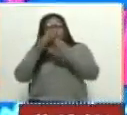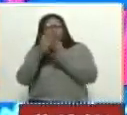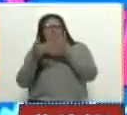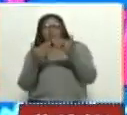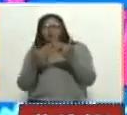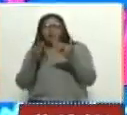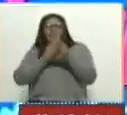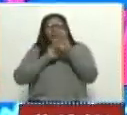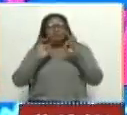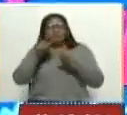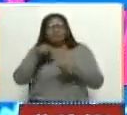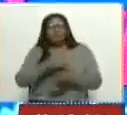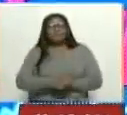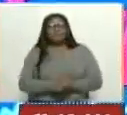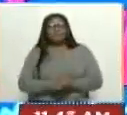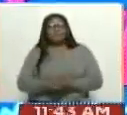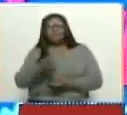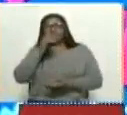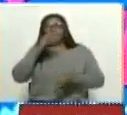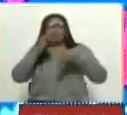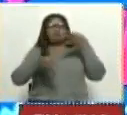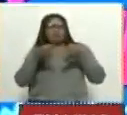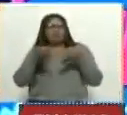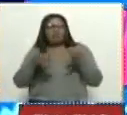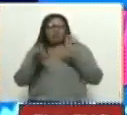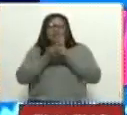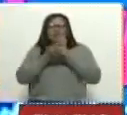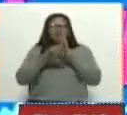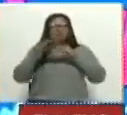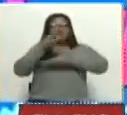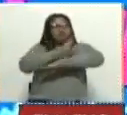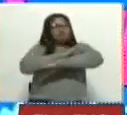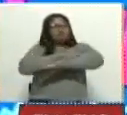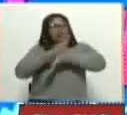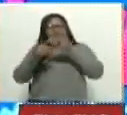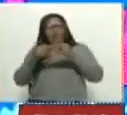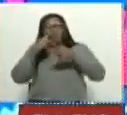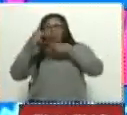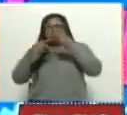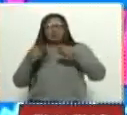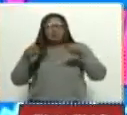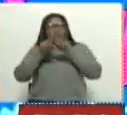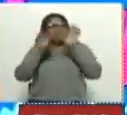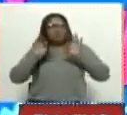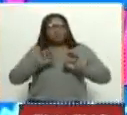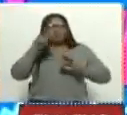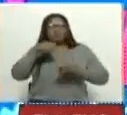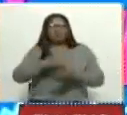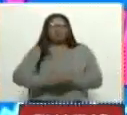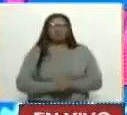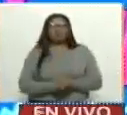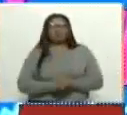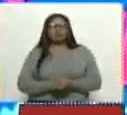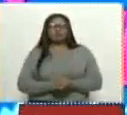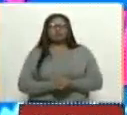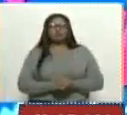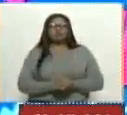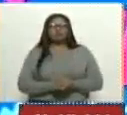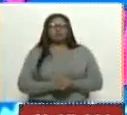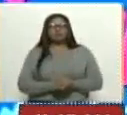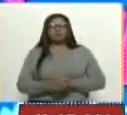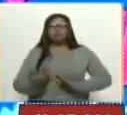magnitud injustificable legal moral ética y políticamente bloqueo que ha hecho